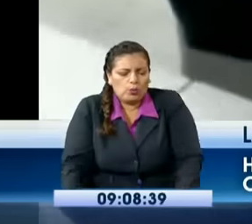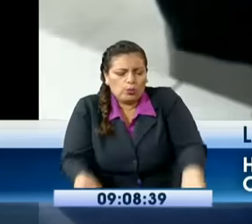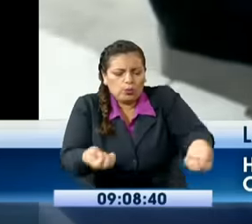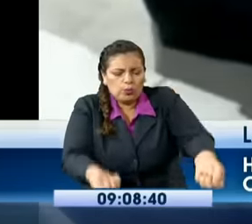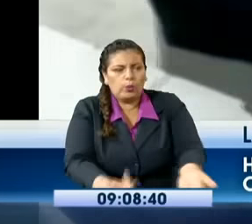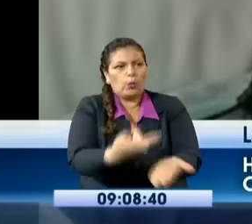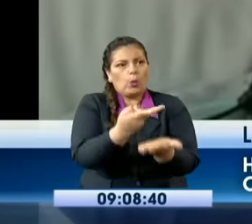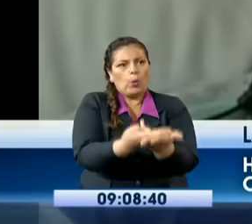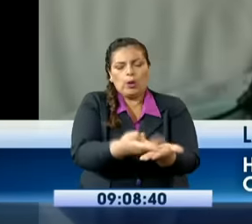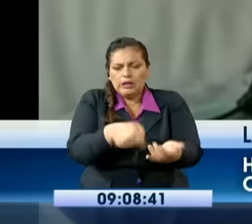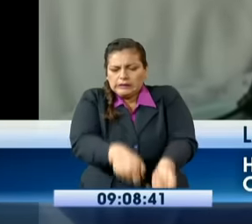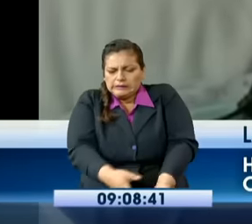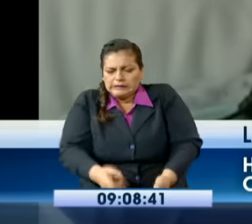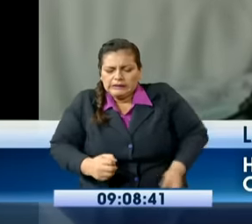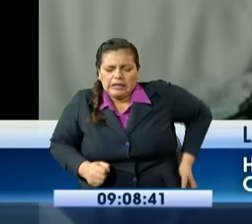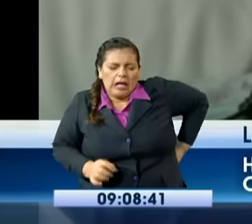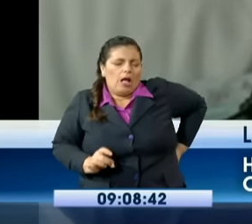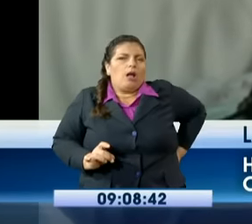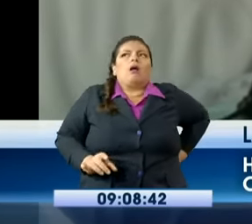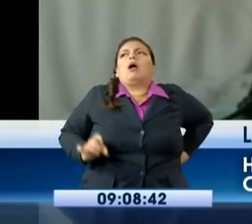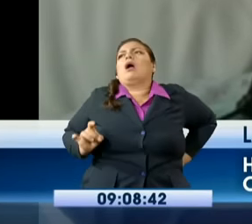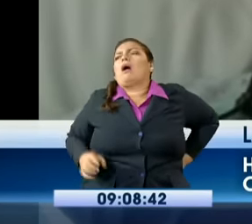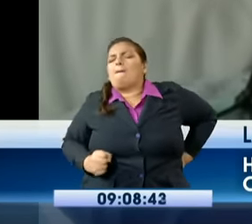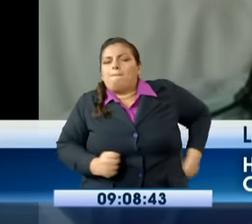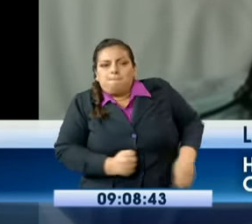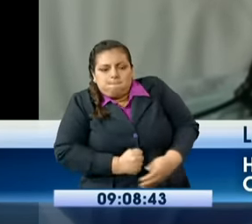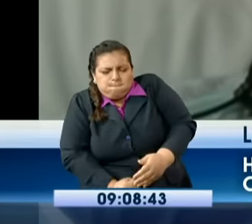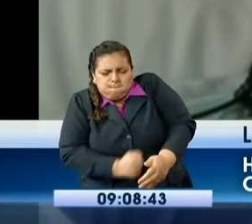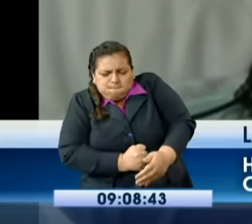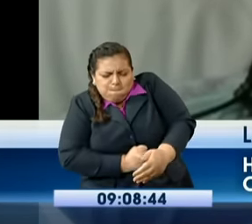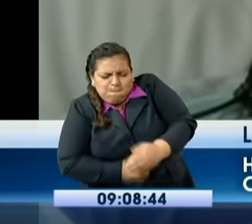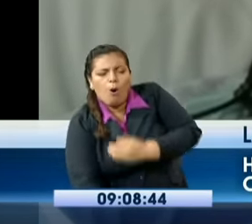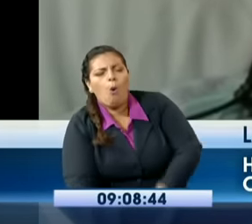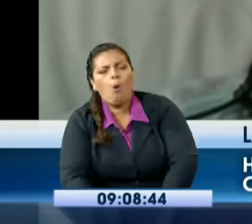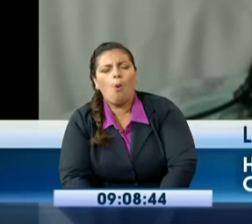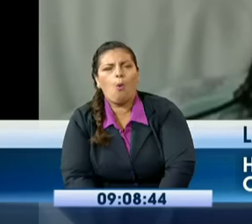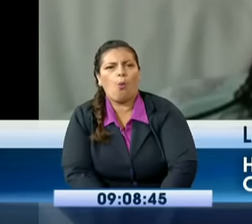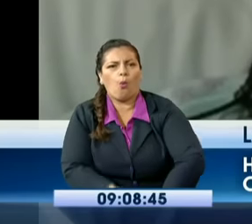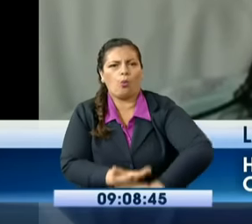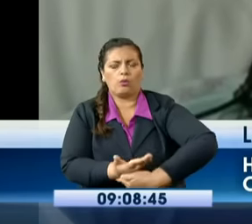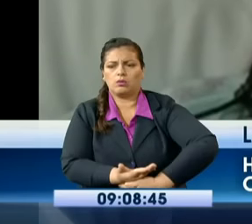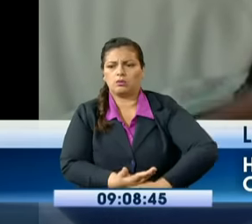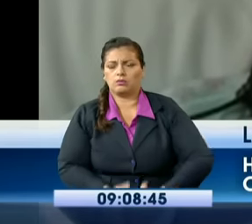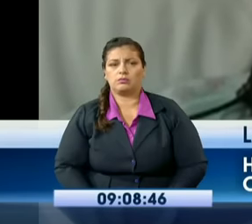varias personas. Vamos, en hospital, dijo. Yo pensé para